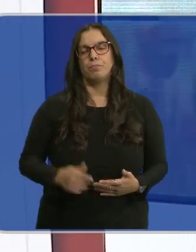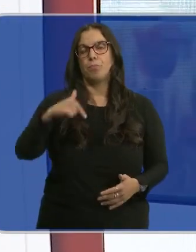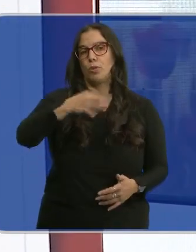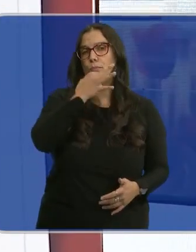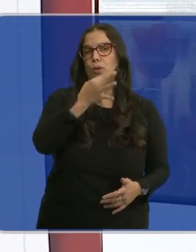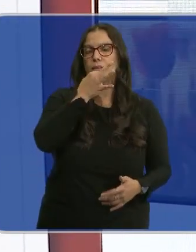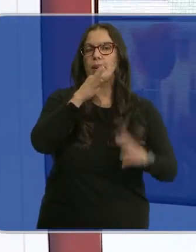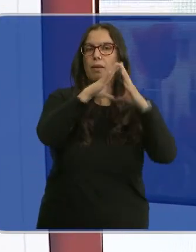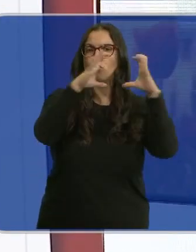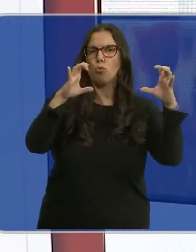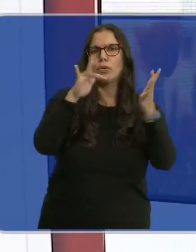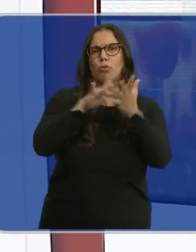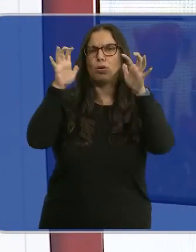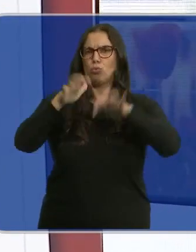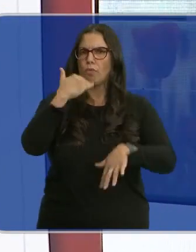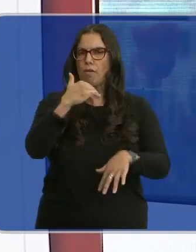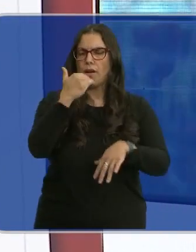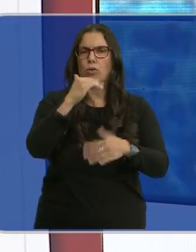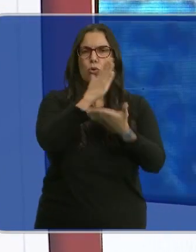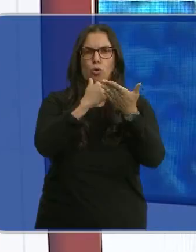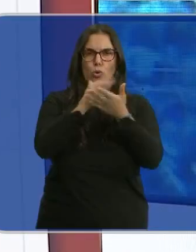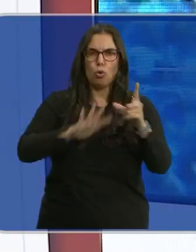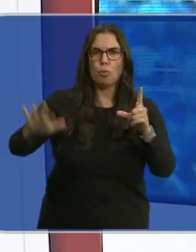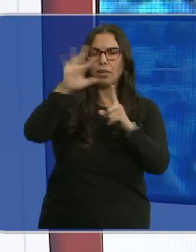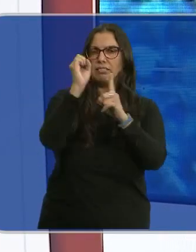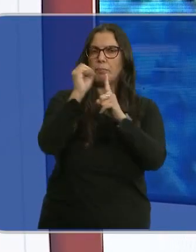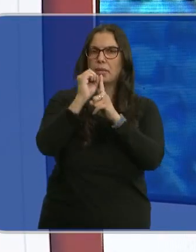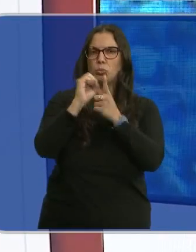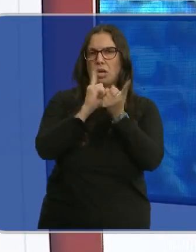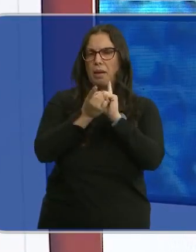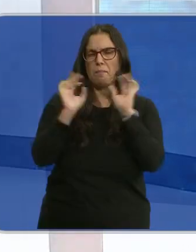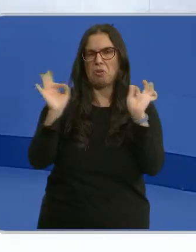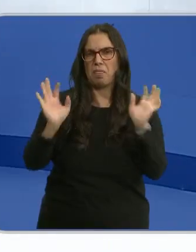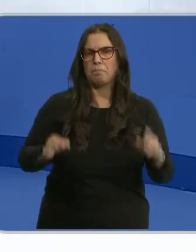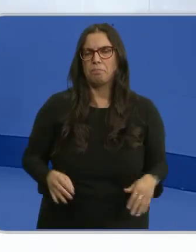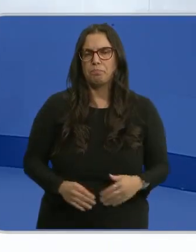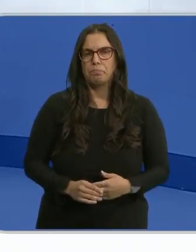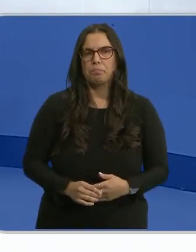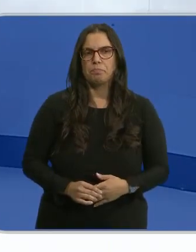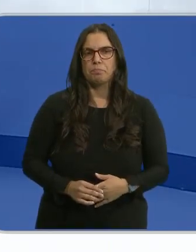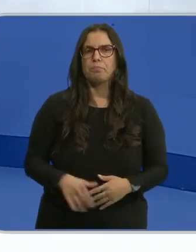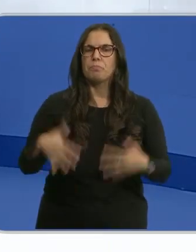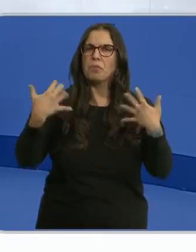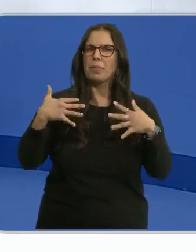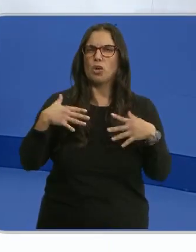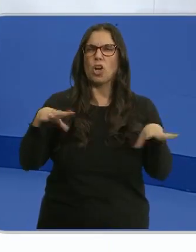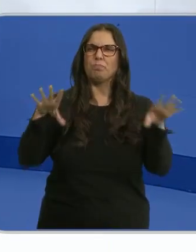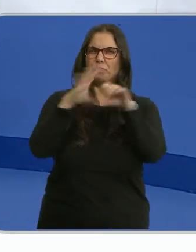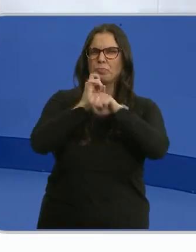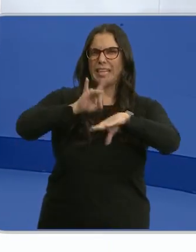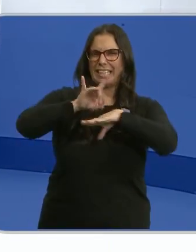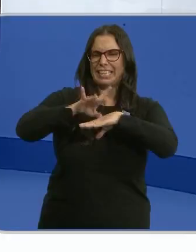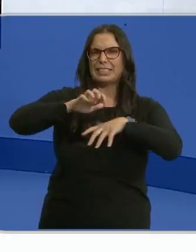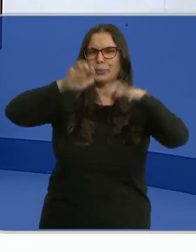Esta tarde tendremos nubes y algunos chubascos en la comunidad. Las temperaturas no van a registrar cambios importantes. Sergio. Miércoles bastante gris, Antonio, con